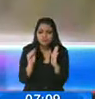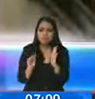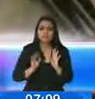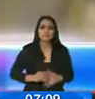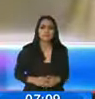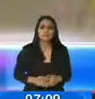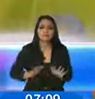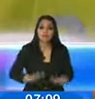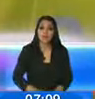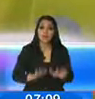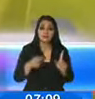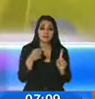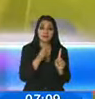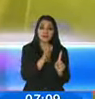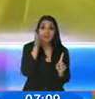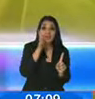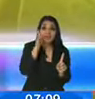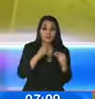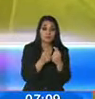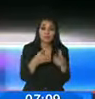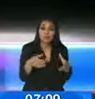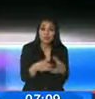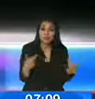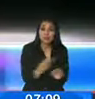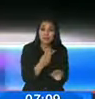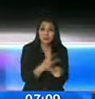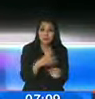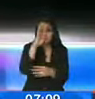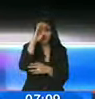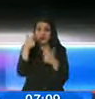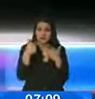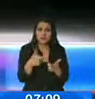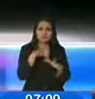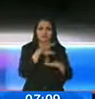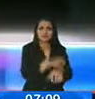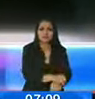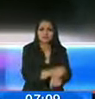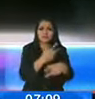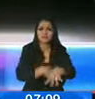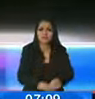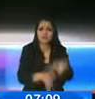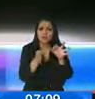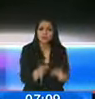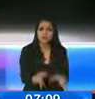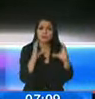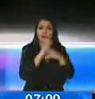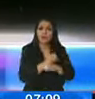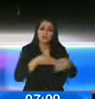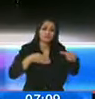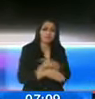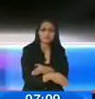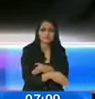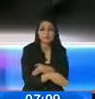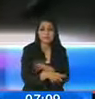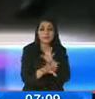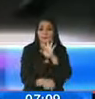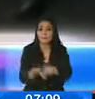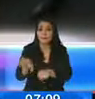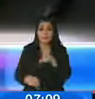Así, a alias Conejo y sus dirigidos, policía y fiscalía les cortaron el descanso. El sueño en horas de la madrugada se convirtió en